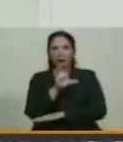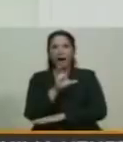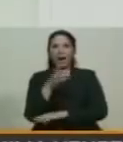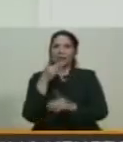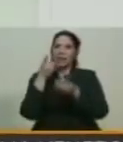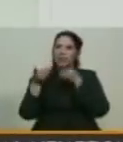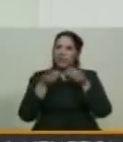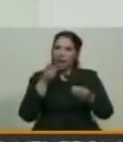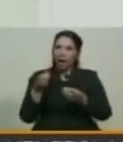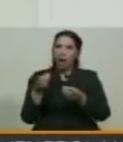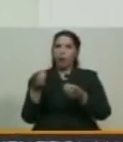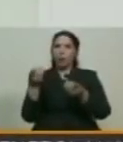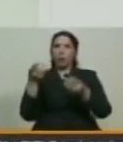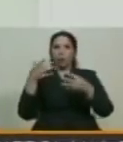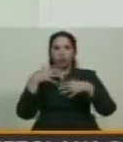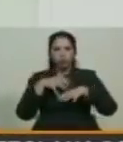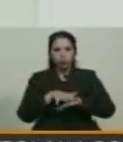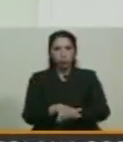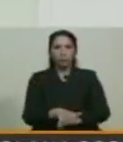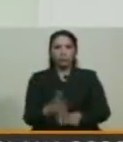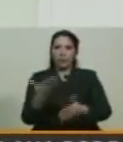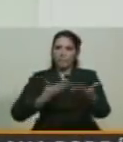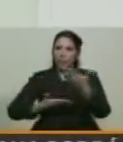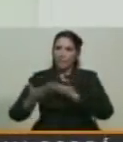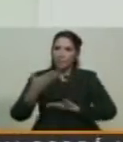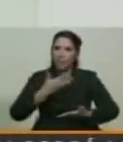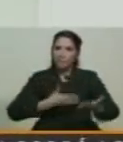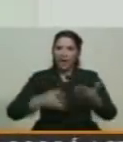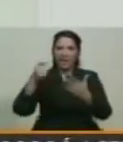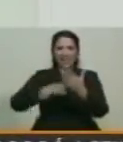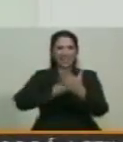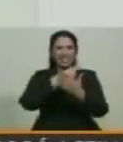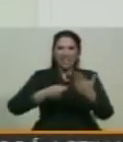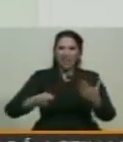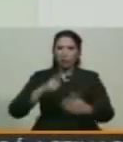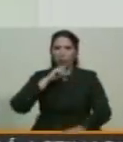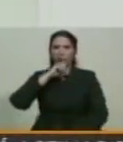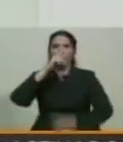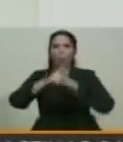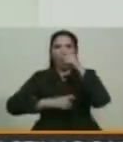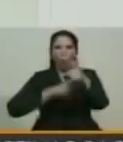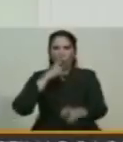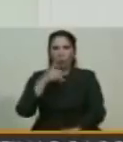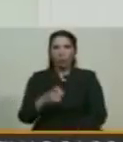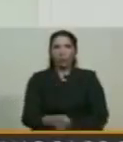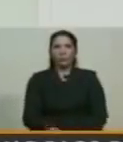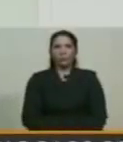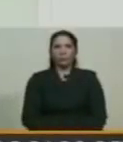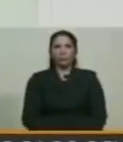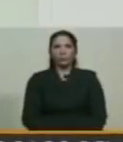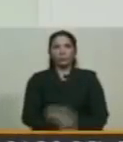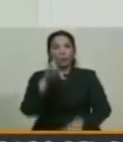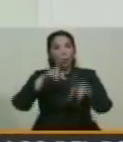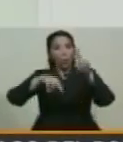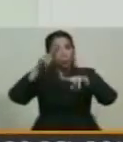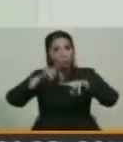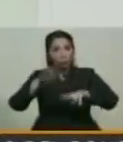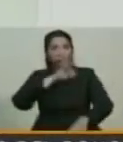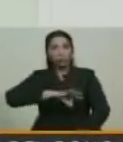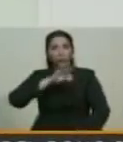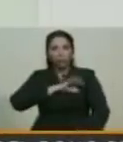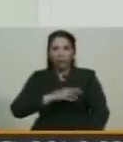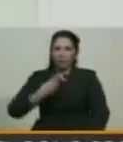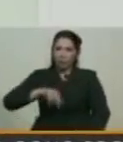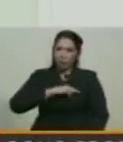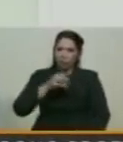de la reconciliación, del rechazo al odio, en el tema de la construcción del socialismo